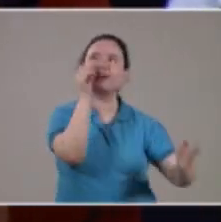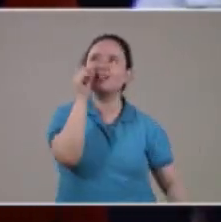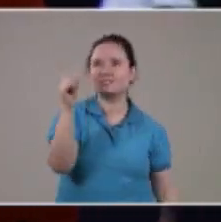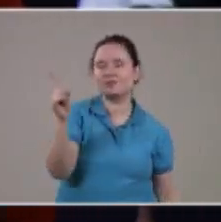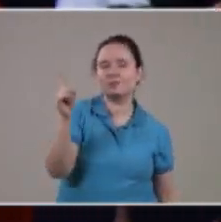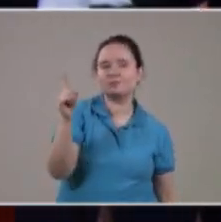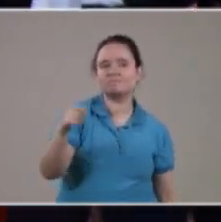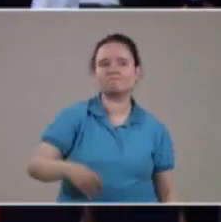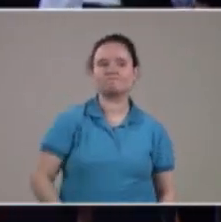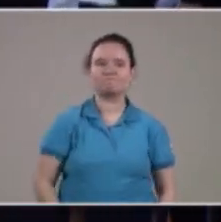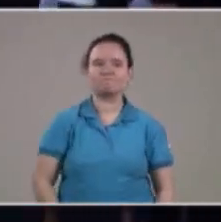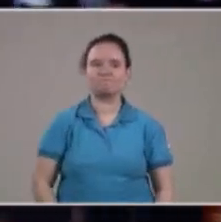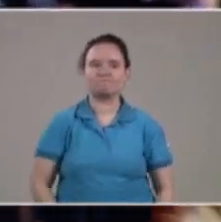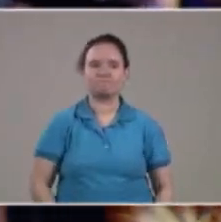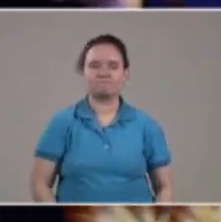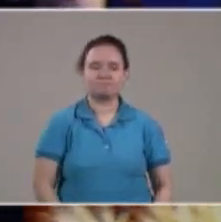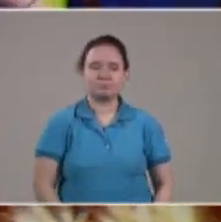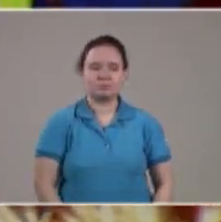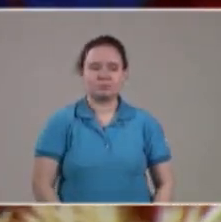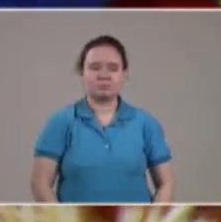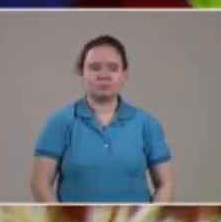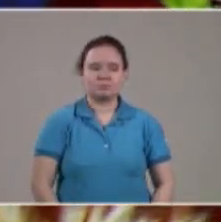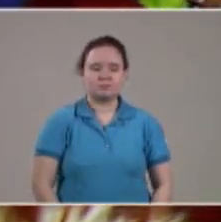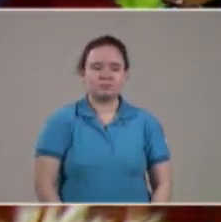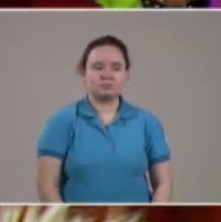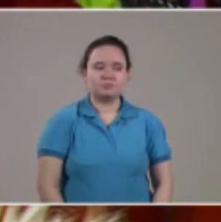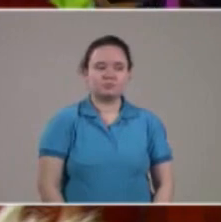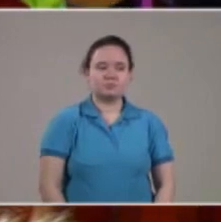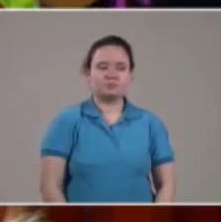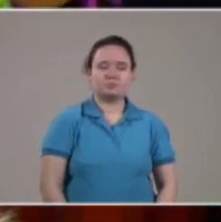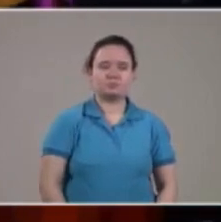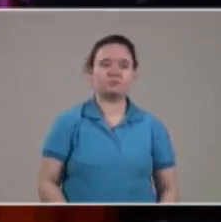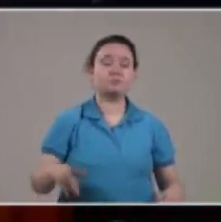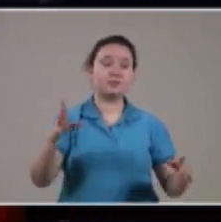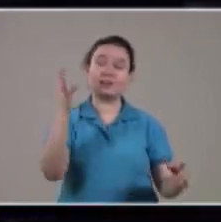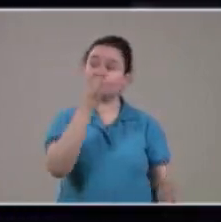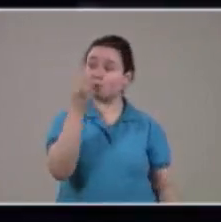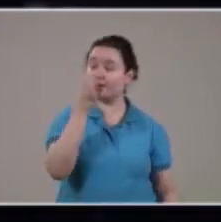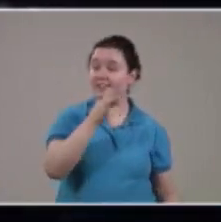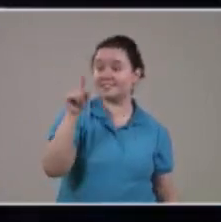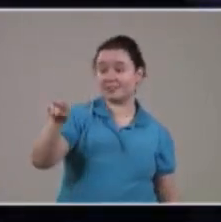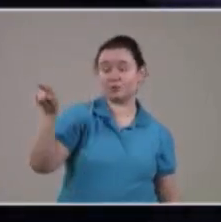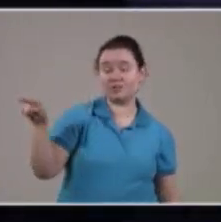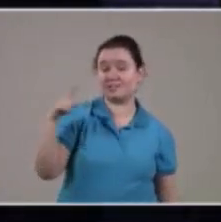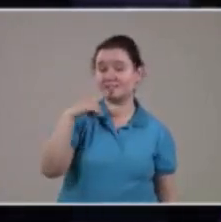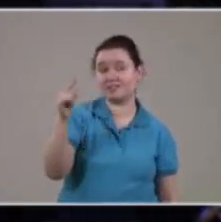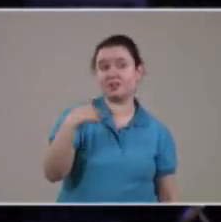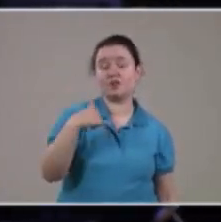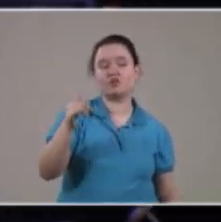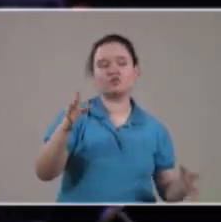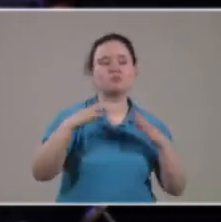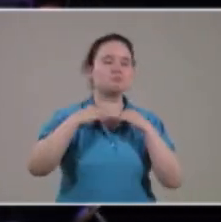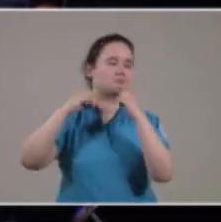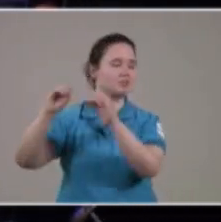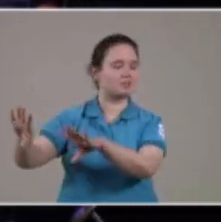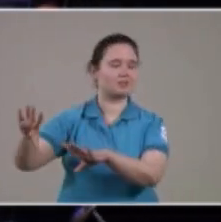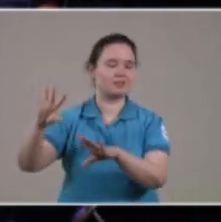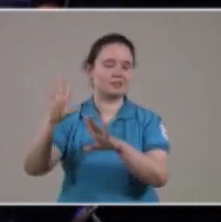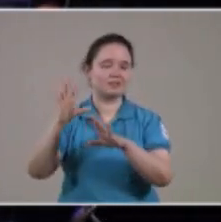fue lo que le dijo David a Mical. Las doncellas que tú diste, de las cuales yo me desnudé en frente de